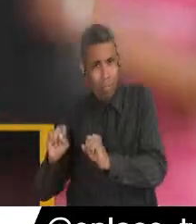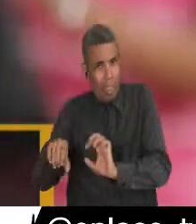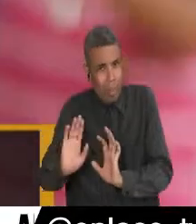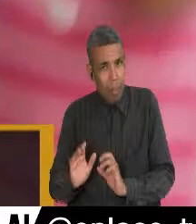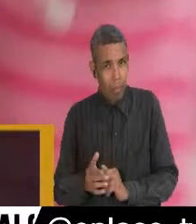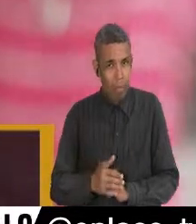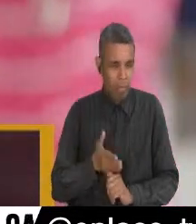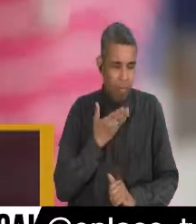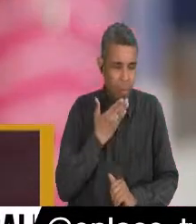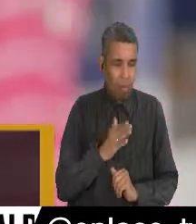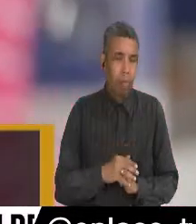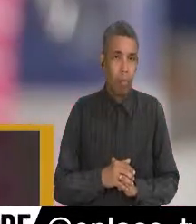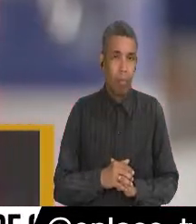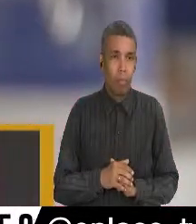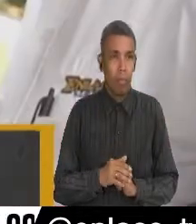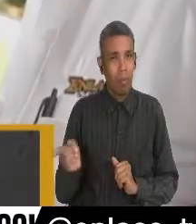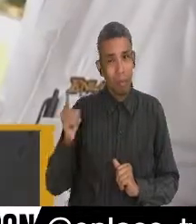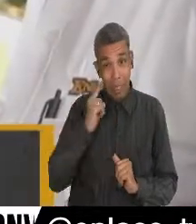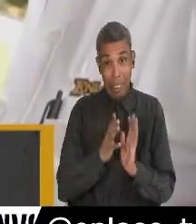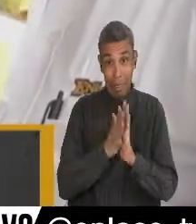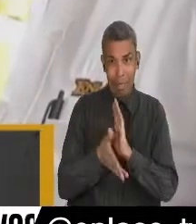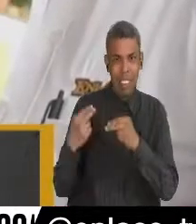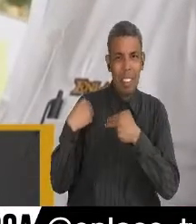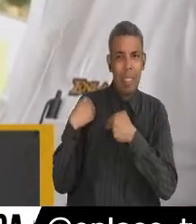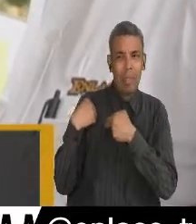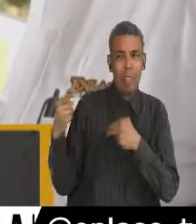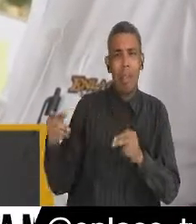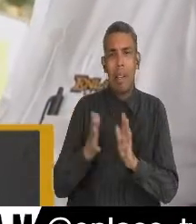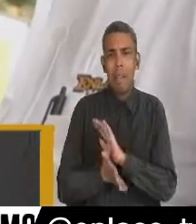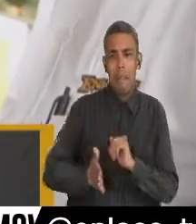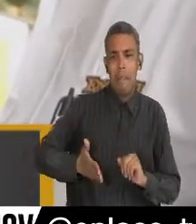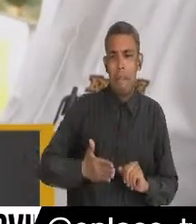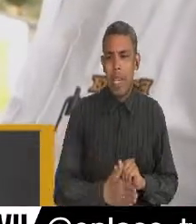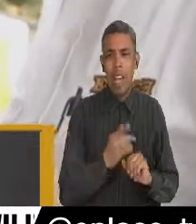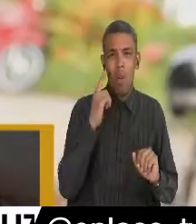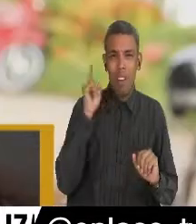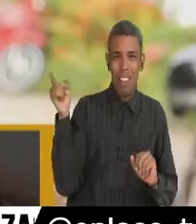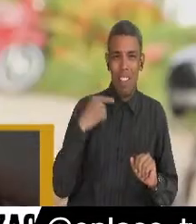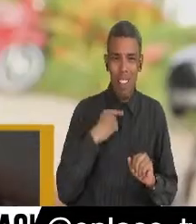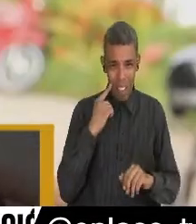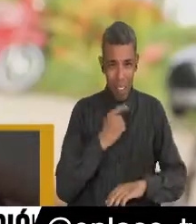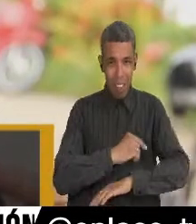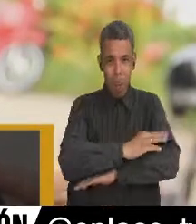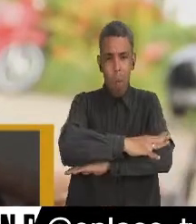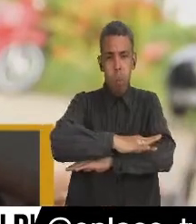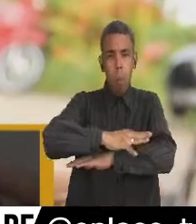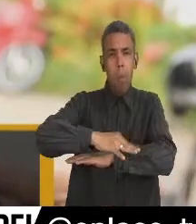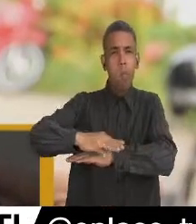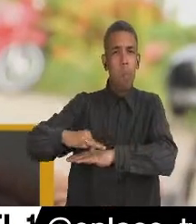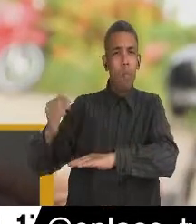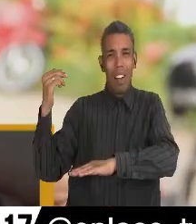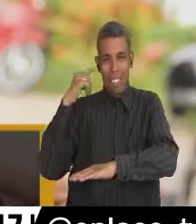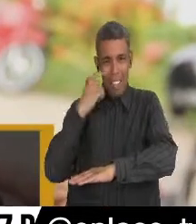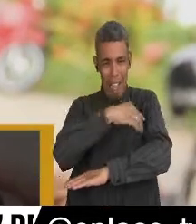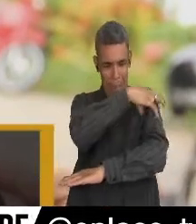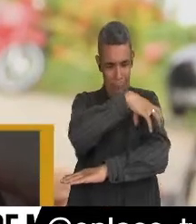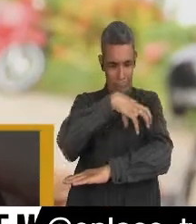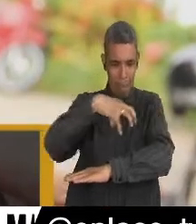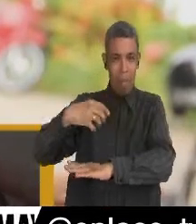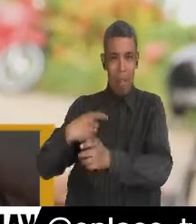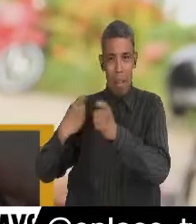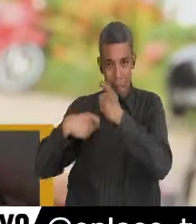Zambrano, conocido en su medio como el Tortugo, explica el porqué de la escasez de esta especie en esta temporada. Digamos, el río mermó duro, las lluvias ya están mermando